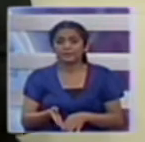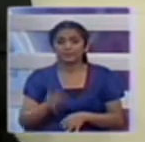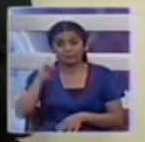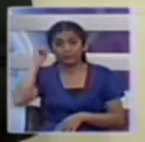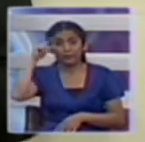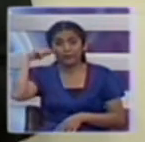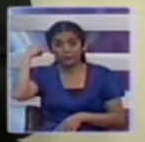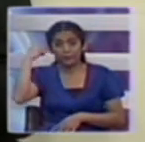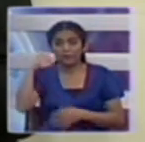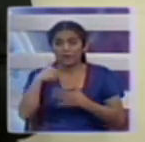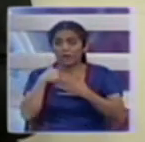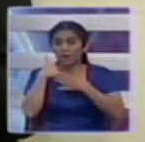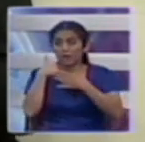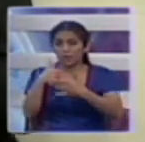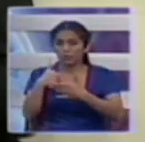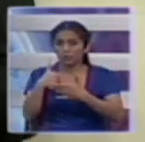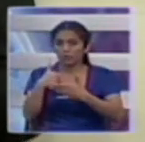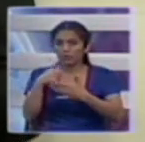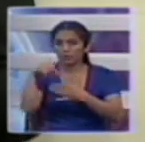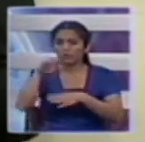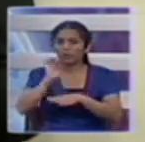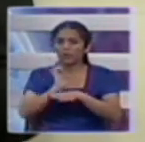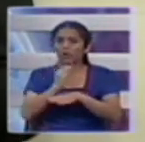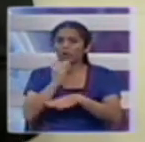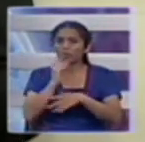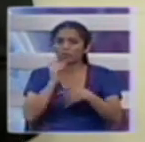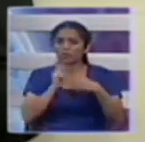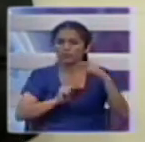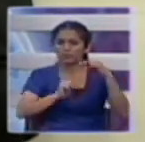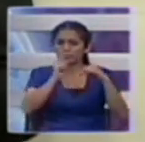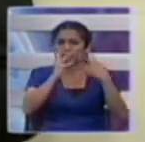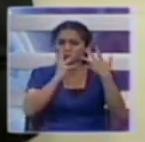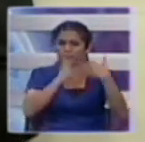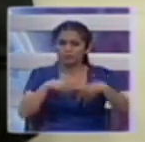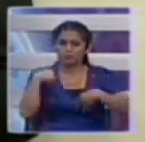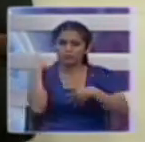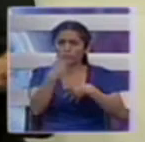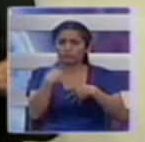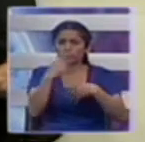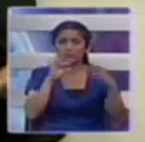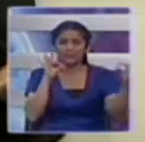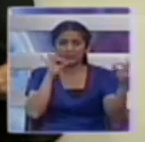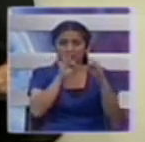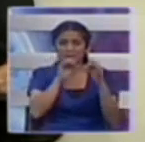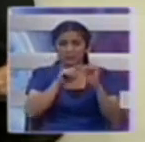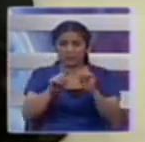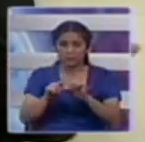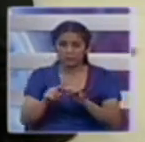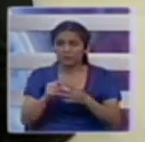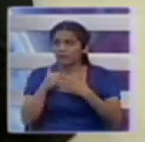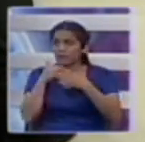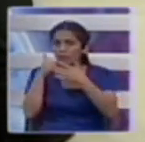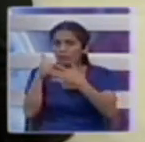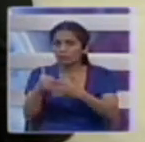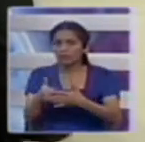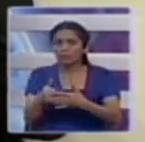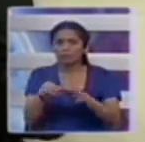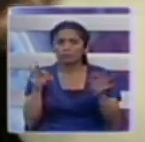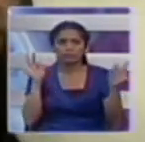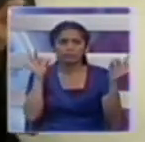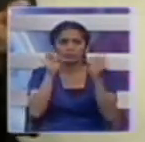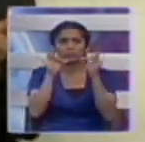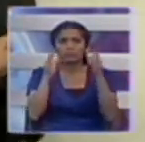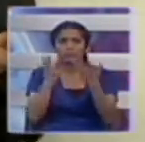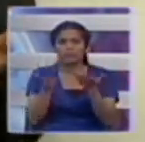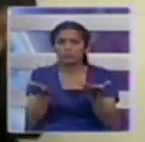energético, cuando ha hecho 8 hidroeléctricas, ha conquistado la soberanía energética, se ofrece luz eléctrica gratis. Digamos,